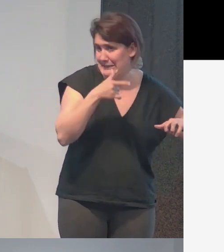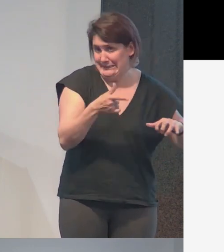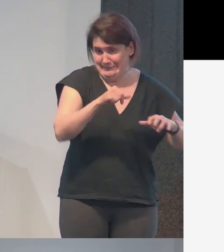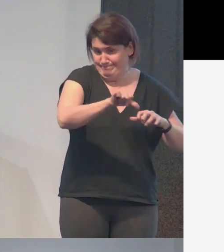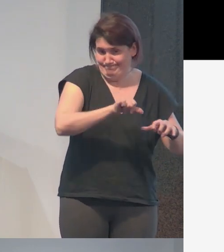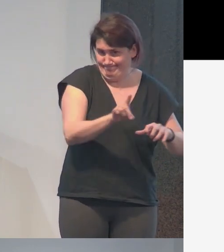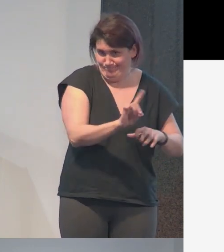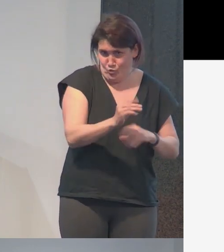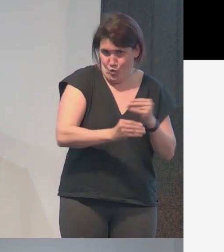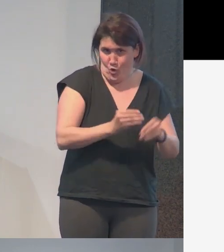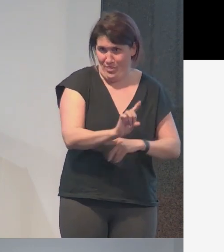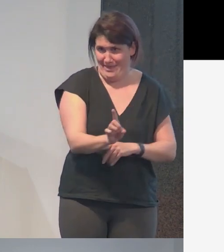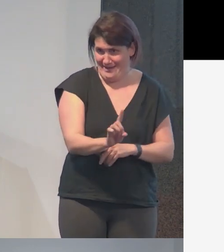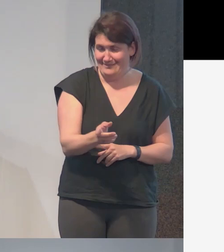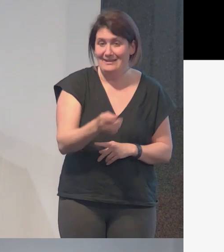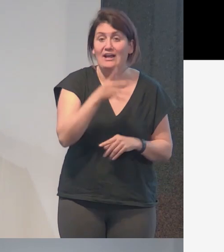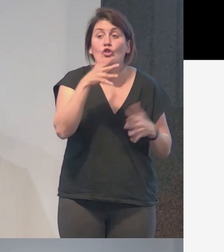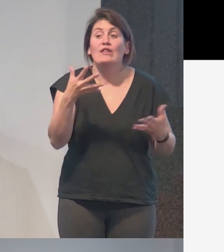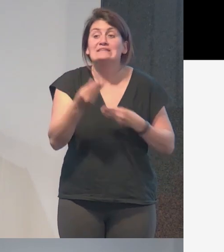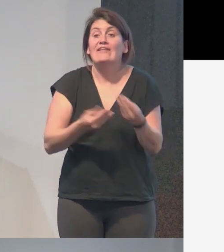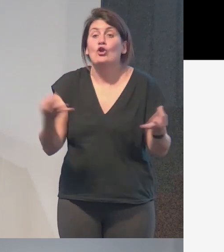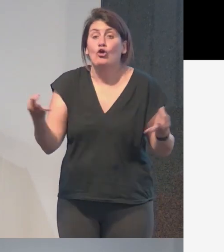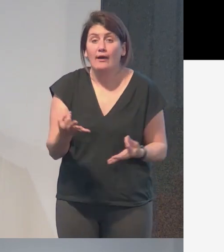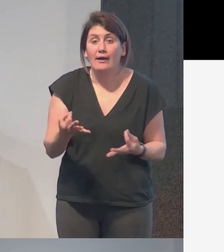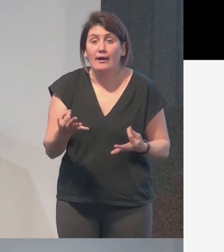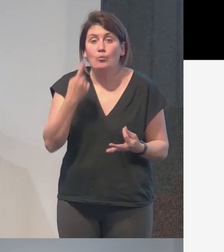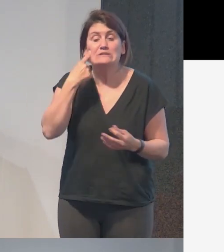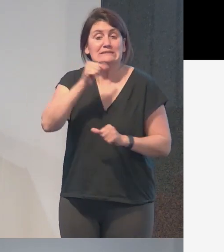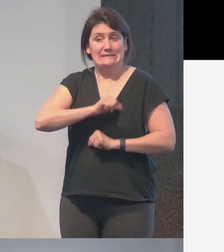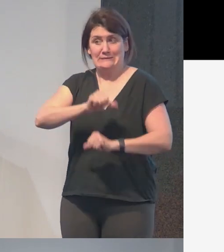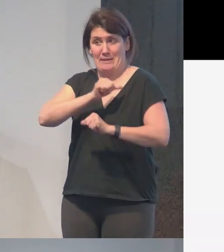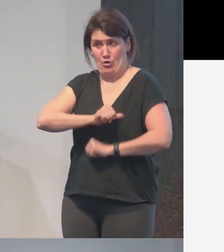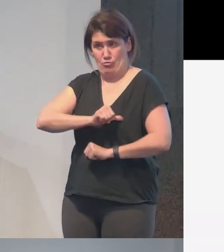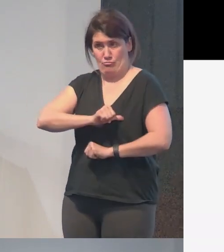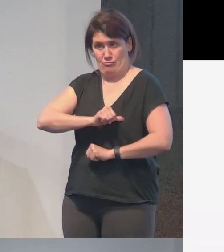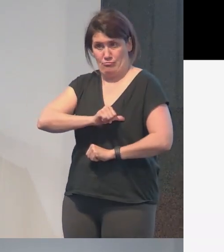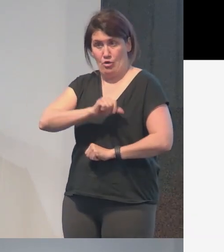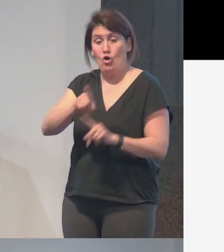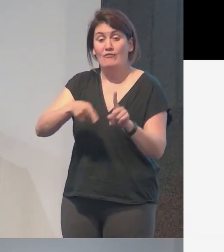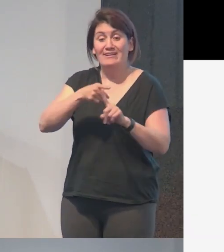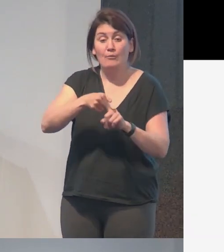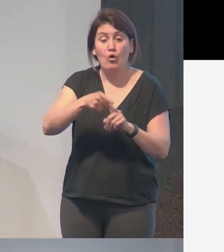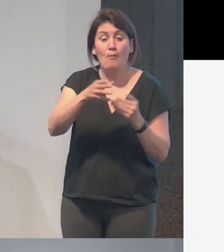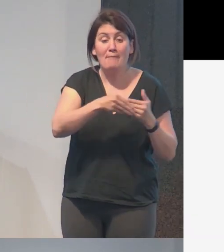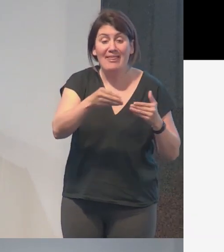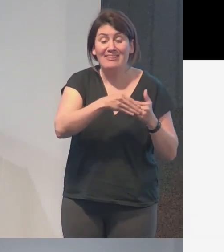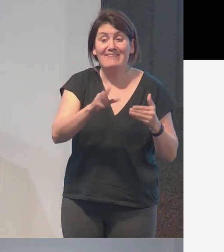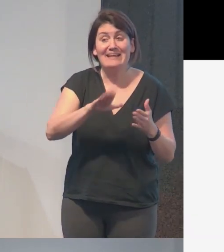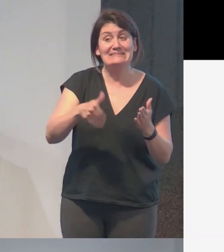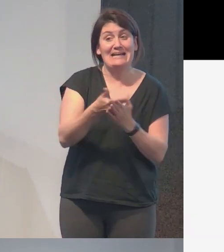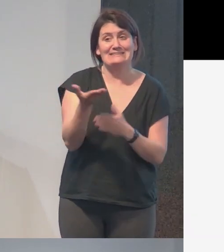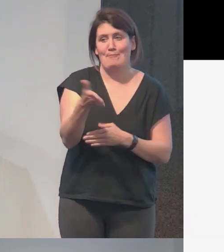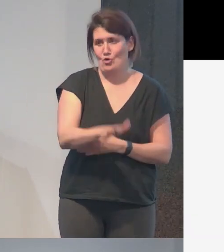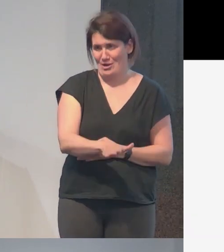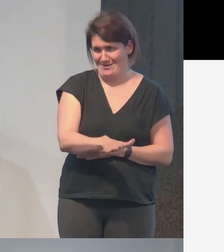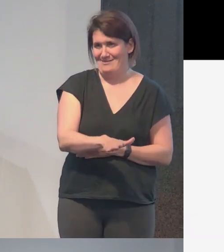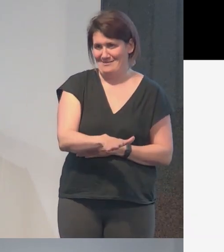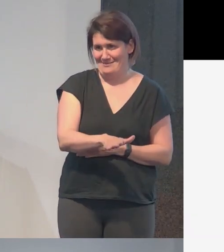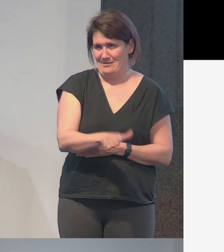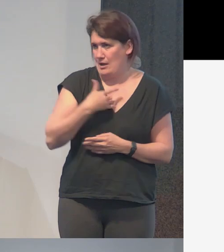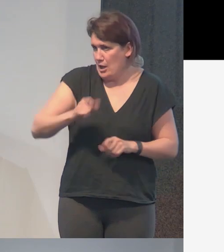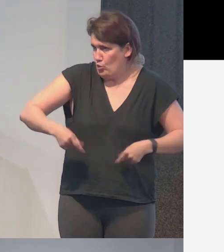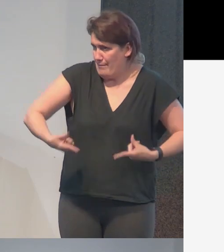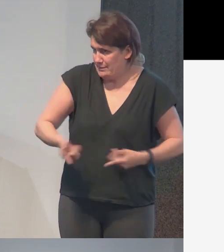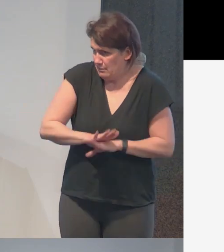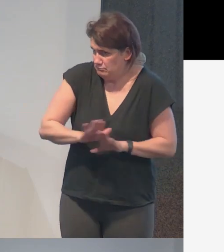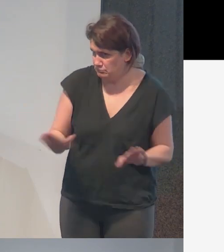hacer. ¿Qué hicieron? Esperaron hasta que sus pacientes muriesen de forma